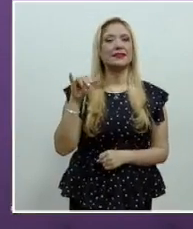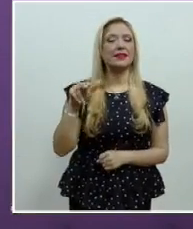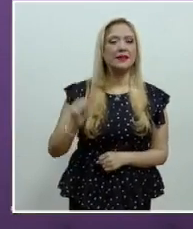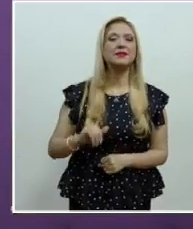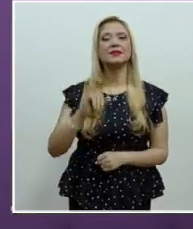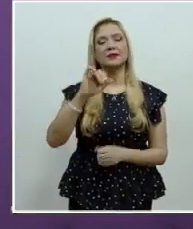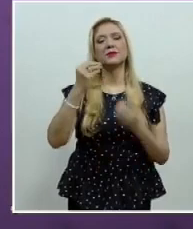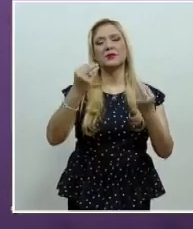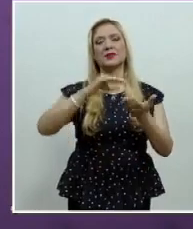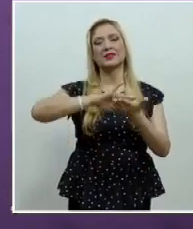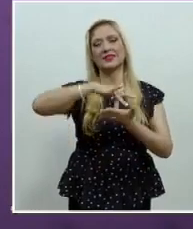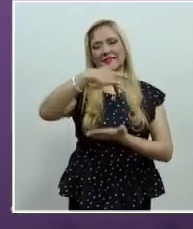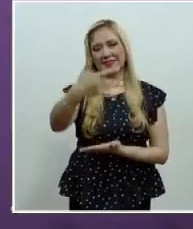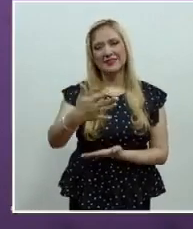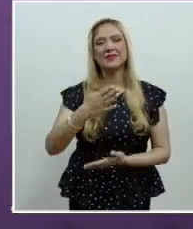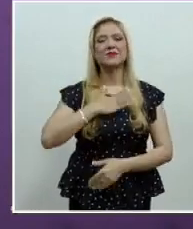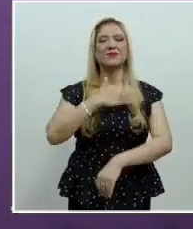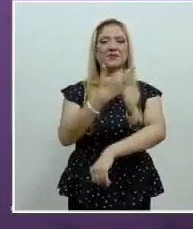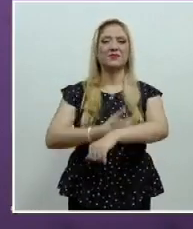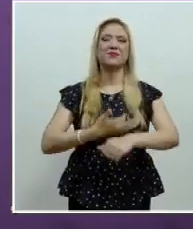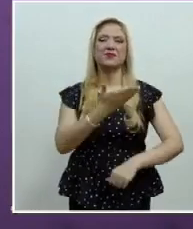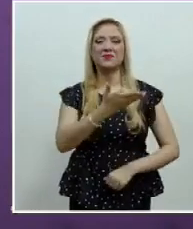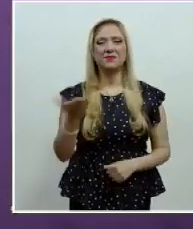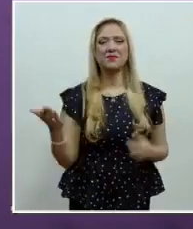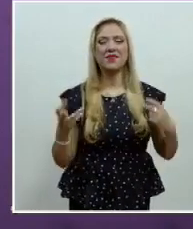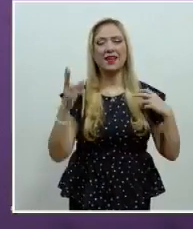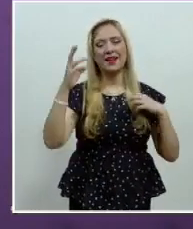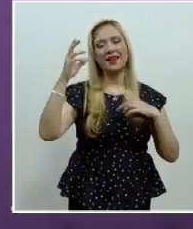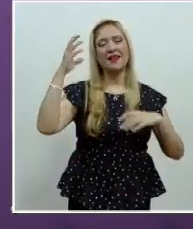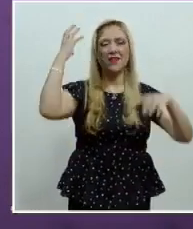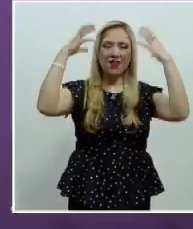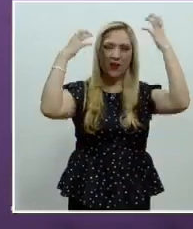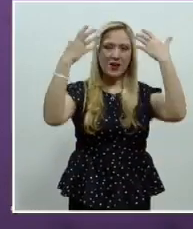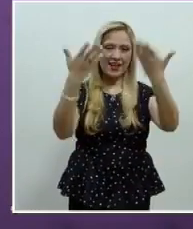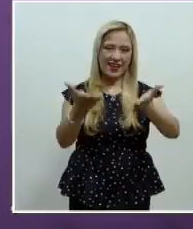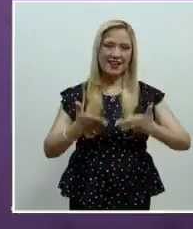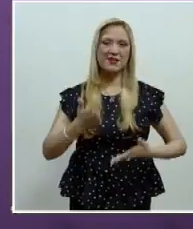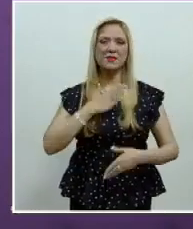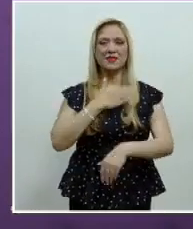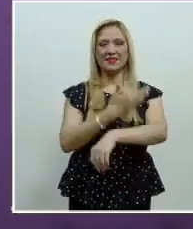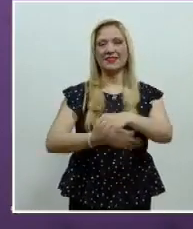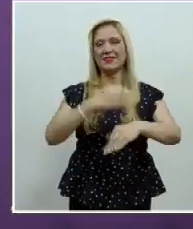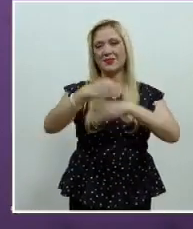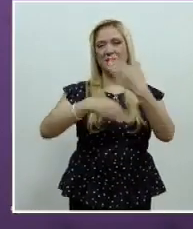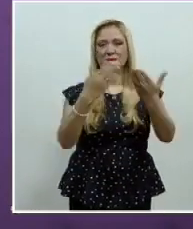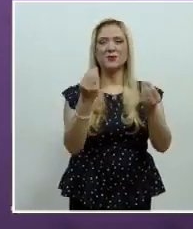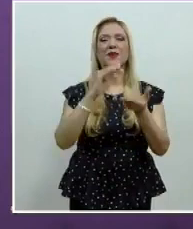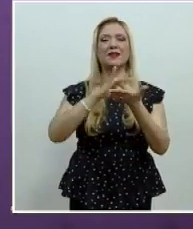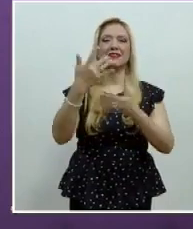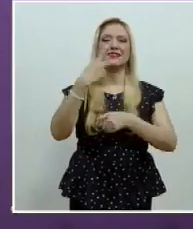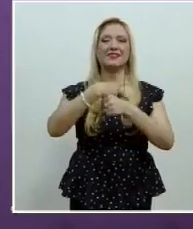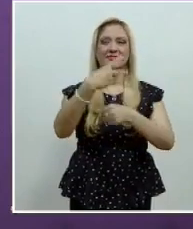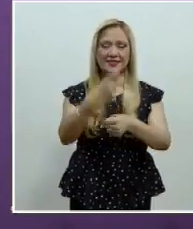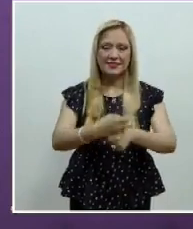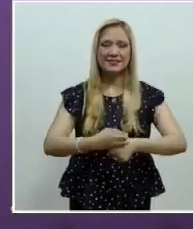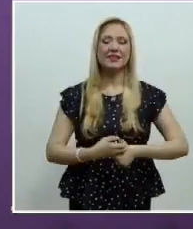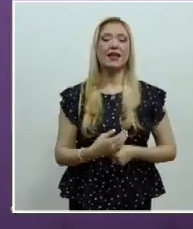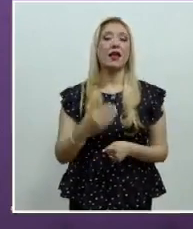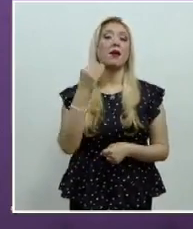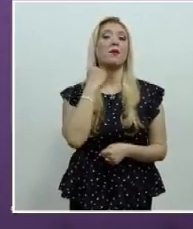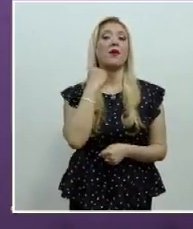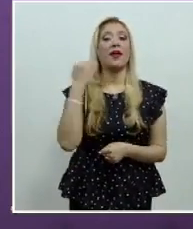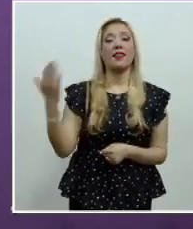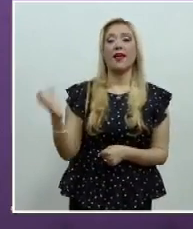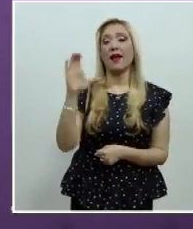Sí, muchas gracias, muy buena tarde, Verónica, muy buena tarde, muchas gracias por la invitación a la